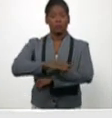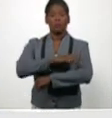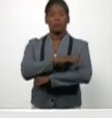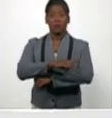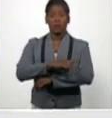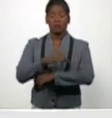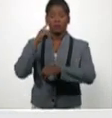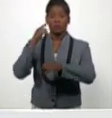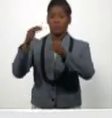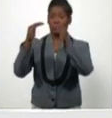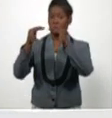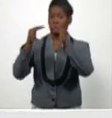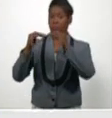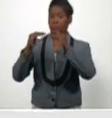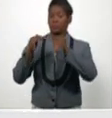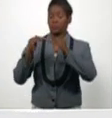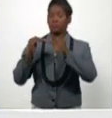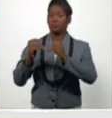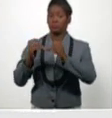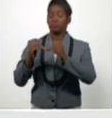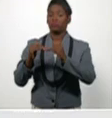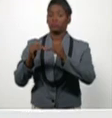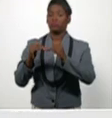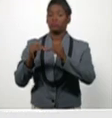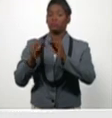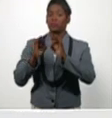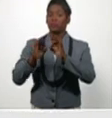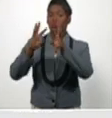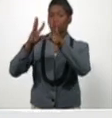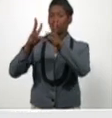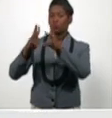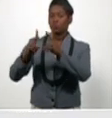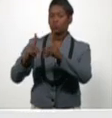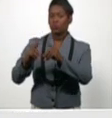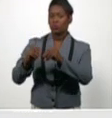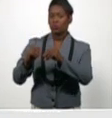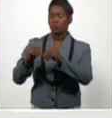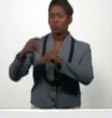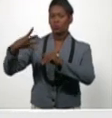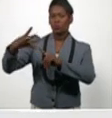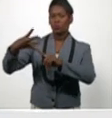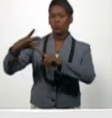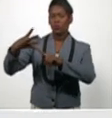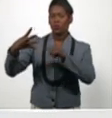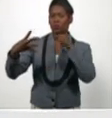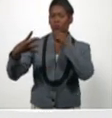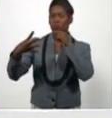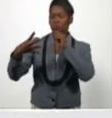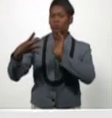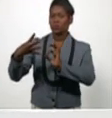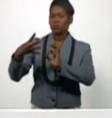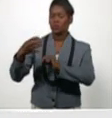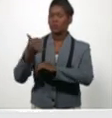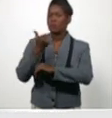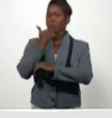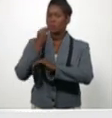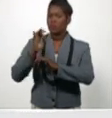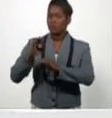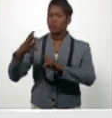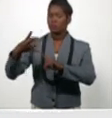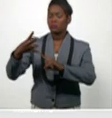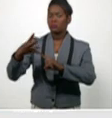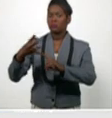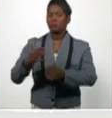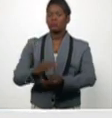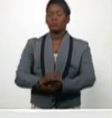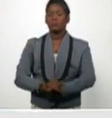aparece entre los países en una posición cuarto lugar, países con mayor aporte del número de casos, sin embargo, en